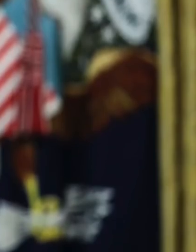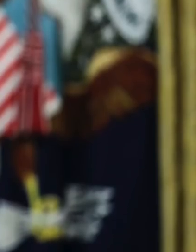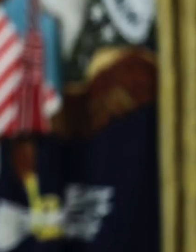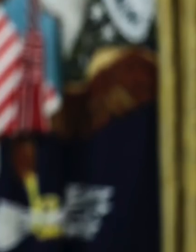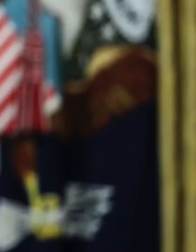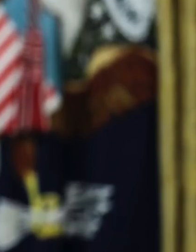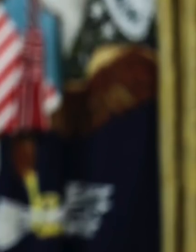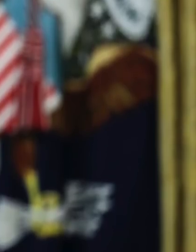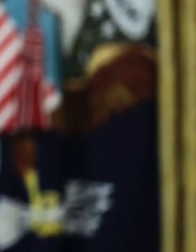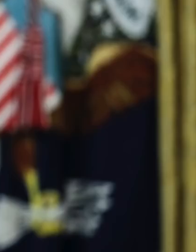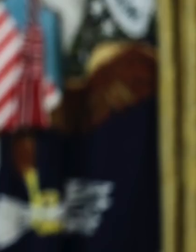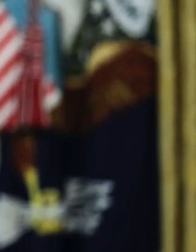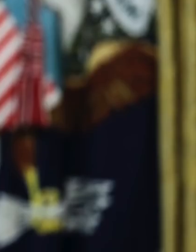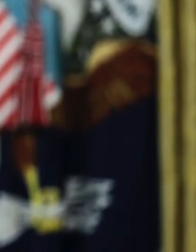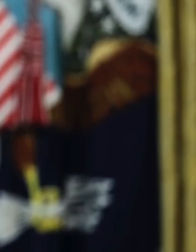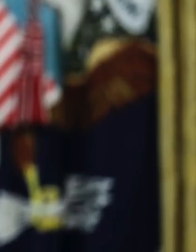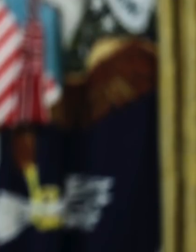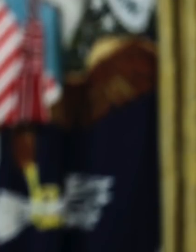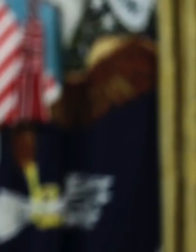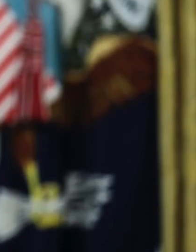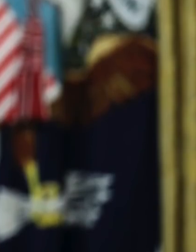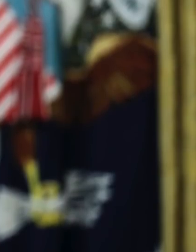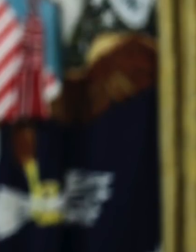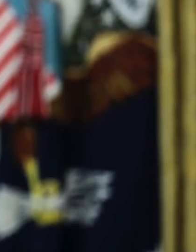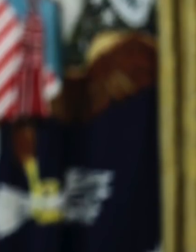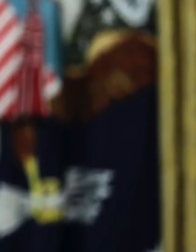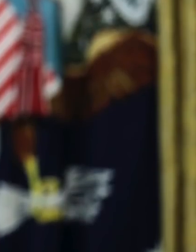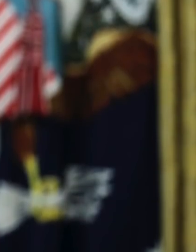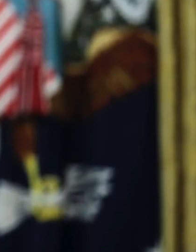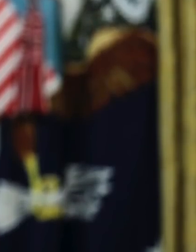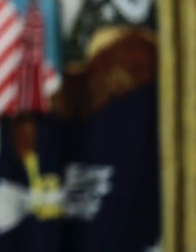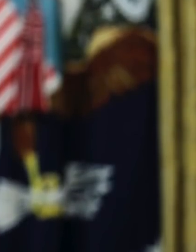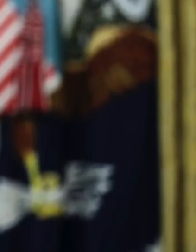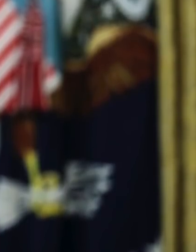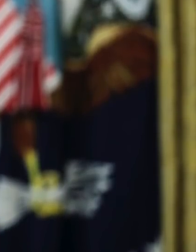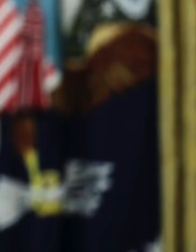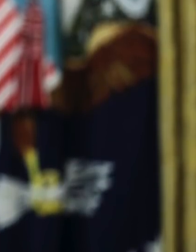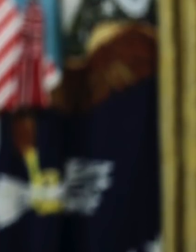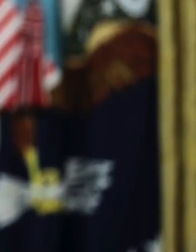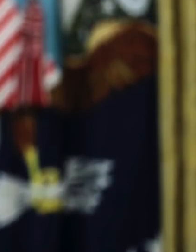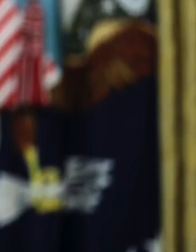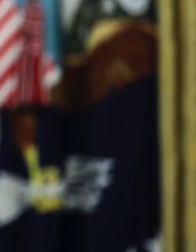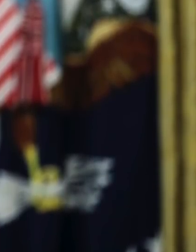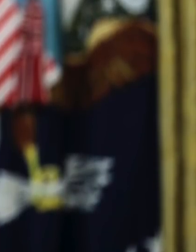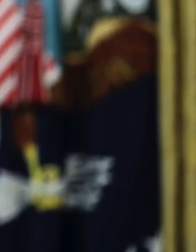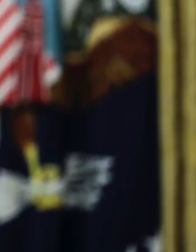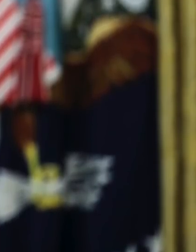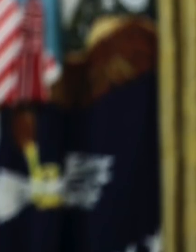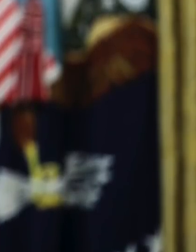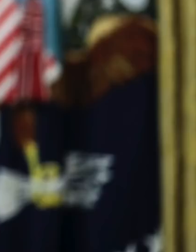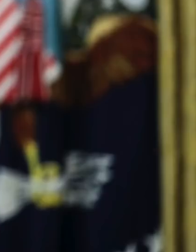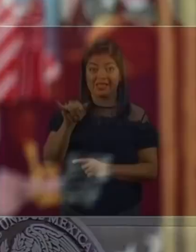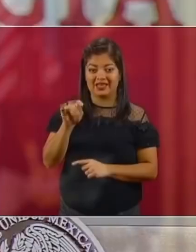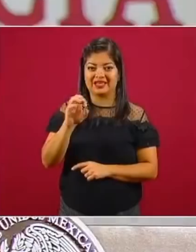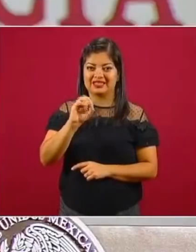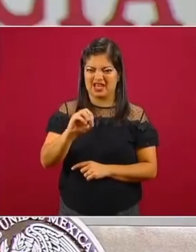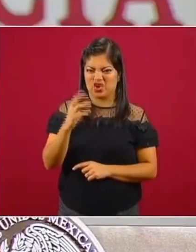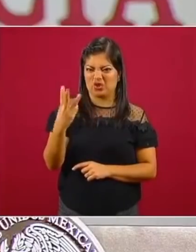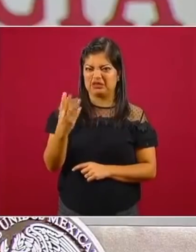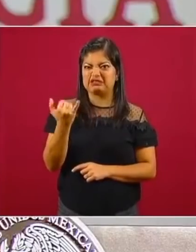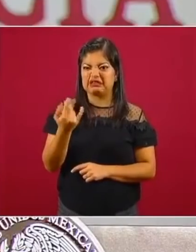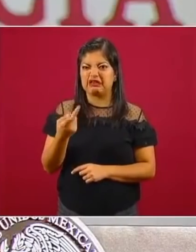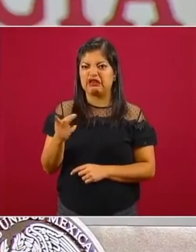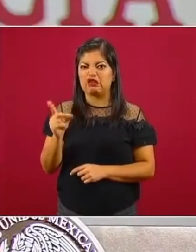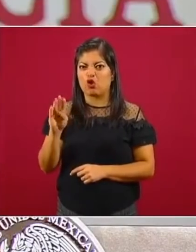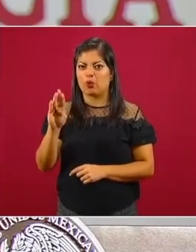el comida en mexico que en la situación por el móvil en eeuu que vaya por los 150.000 muertos el